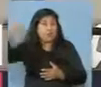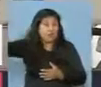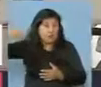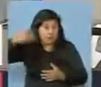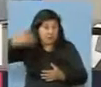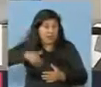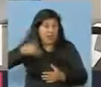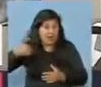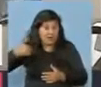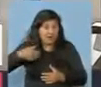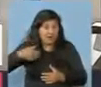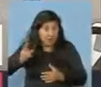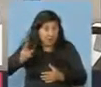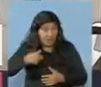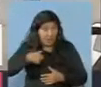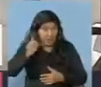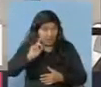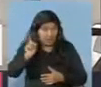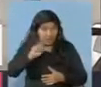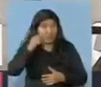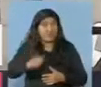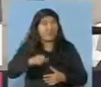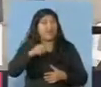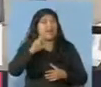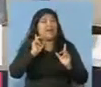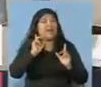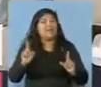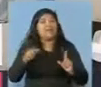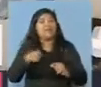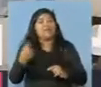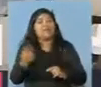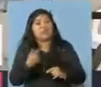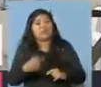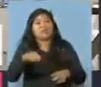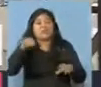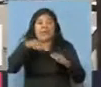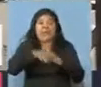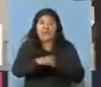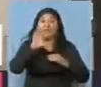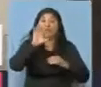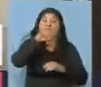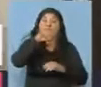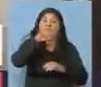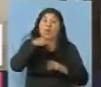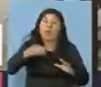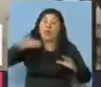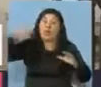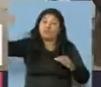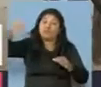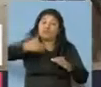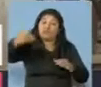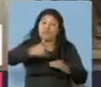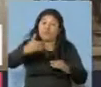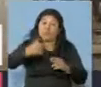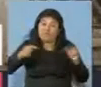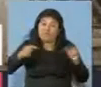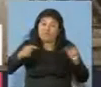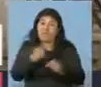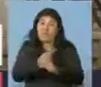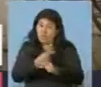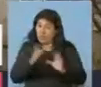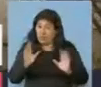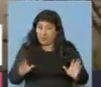como refieren estos tratados, sino el tránsito por dentro de la provincia de Jujuy. Perfecto. Entonces, la resolución que